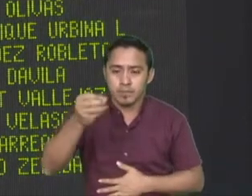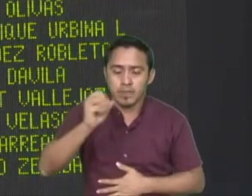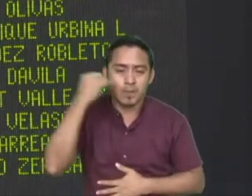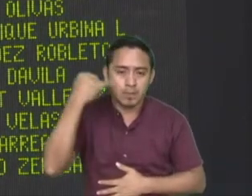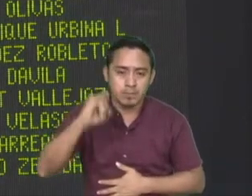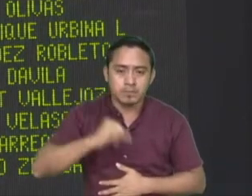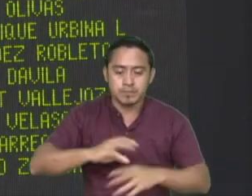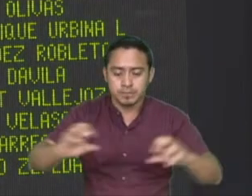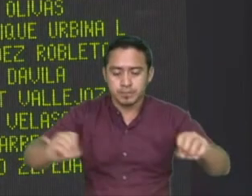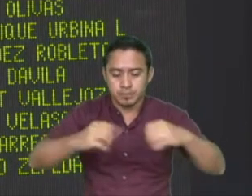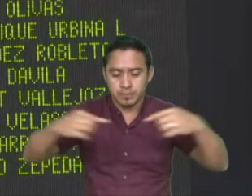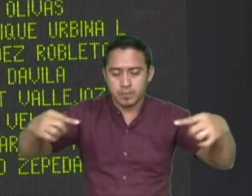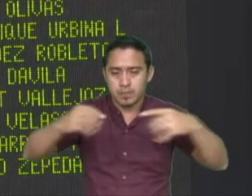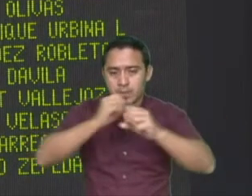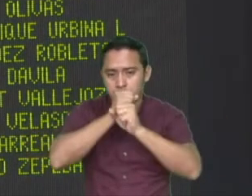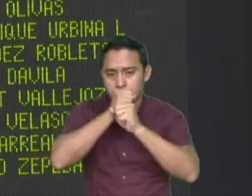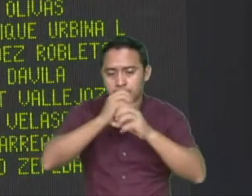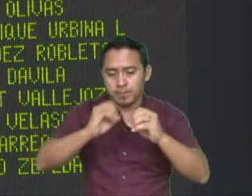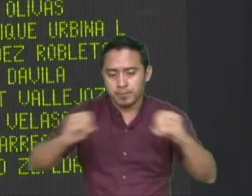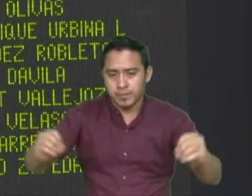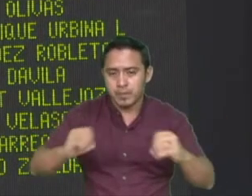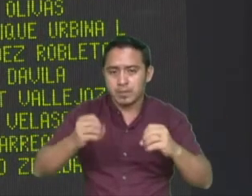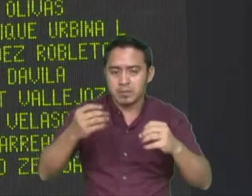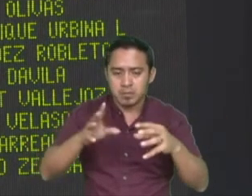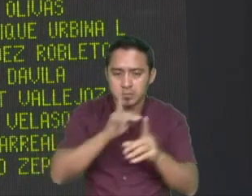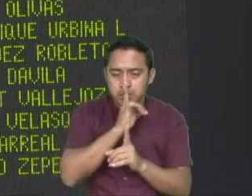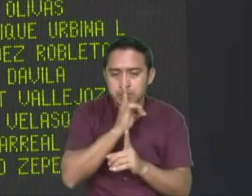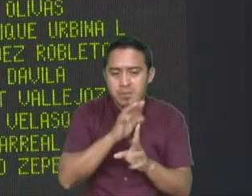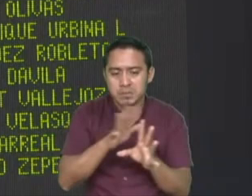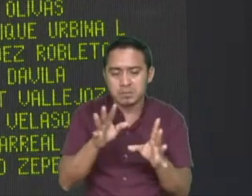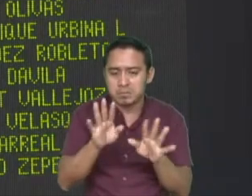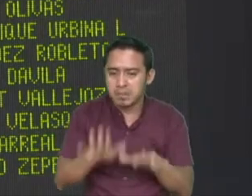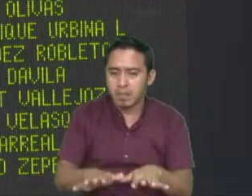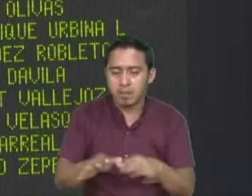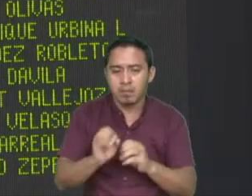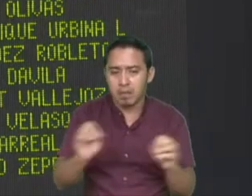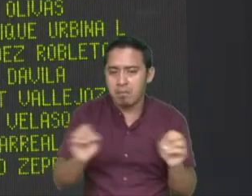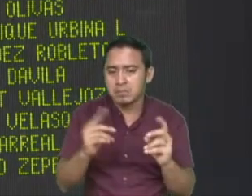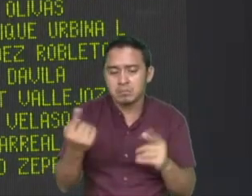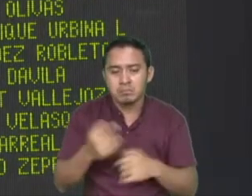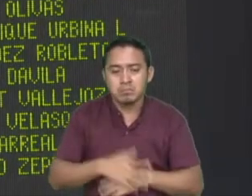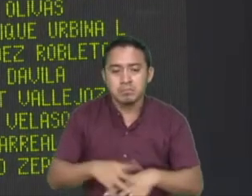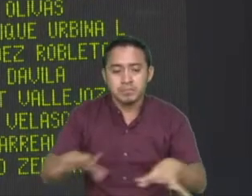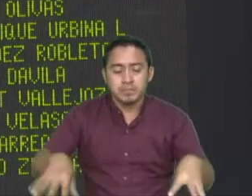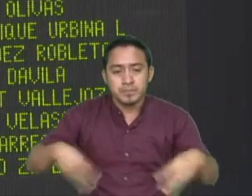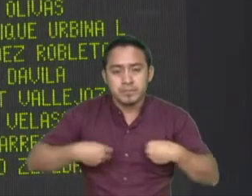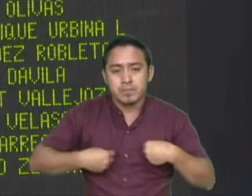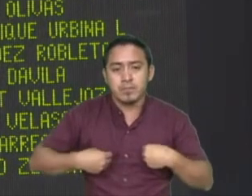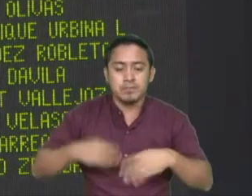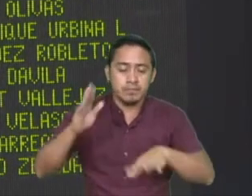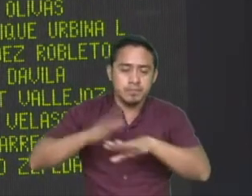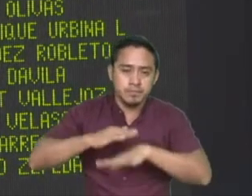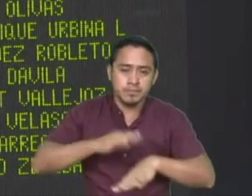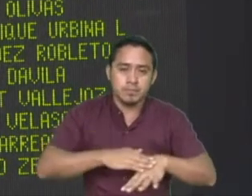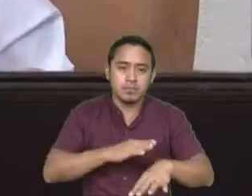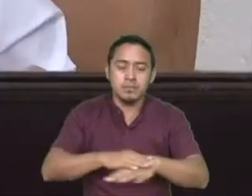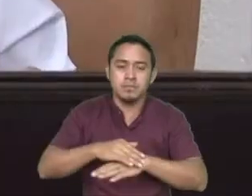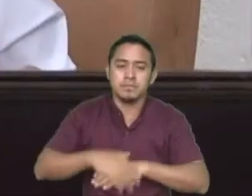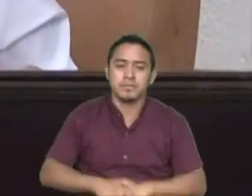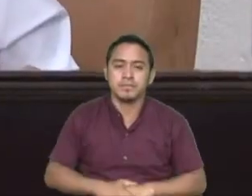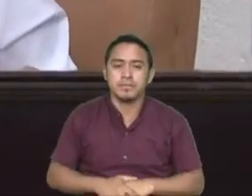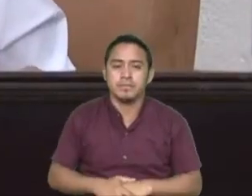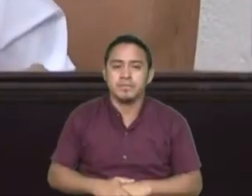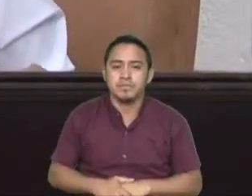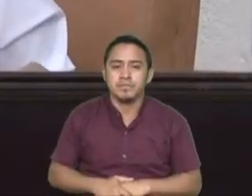a favor, 0 en contra, 0 abstenciones, 0 presentes. Se aprueba la convocatoria.